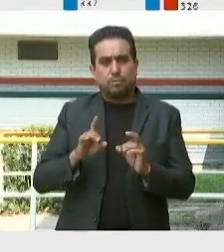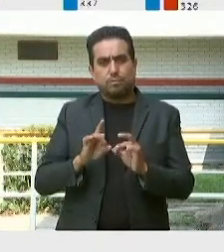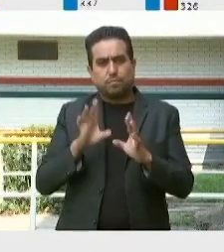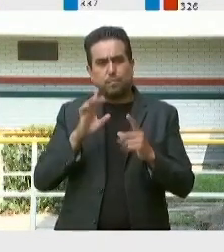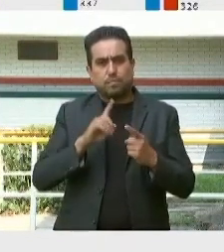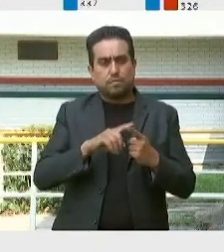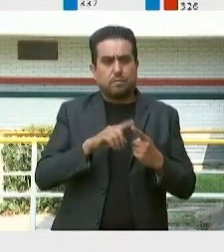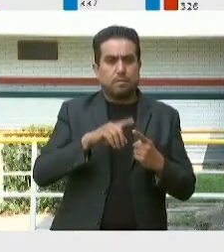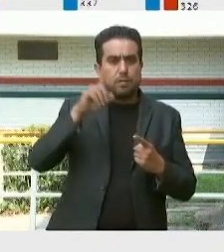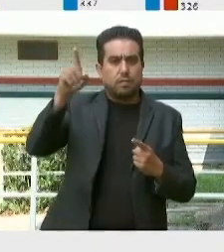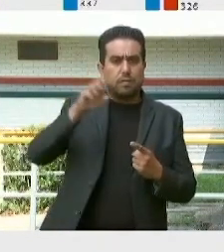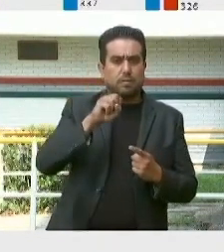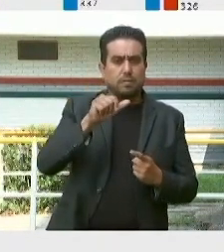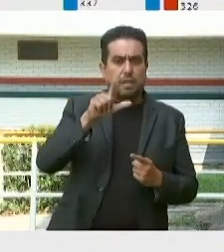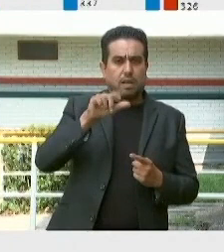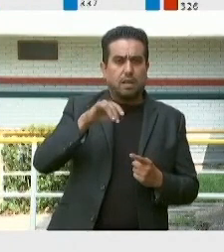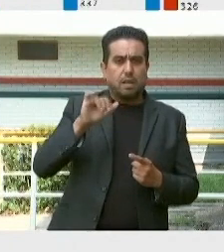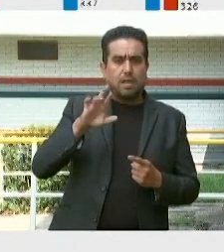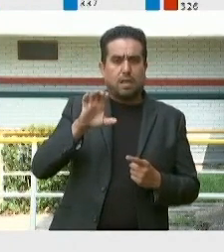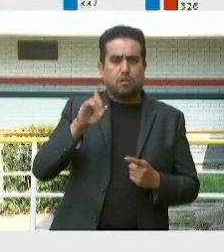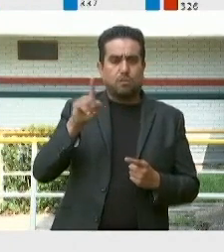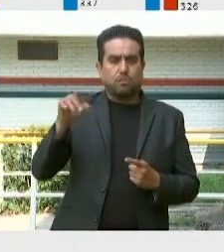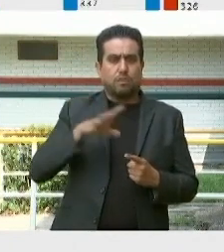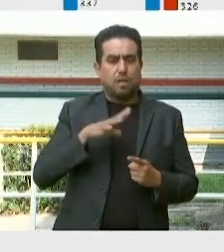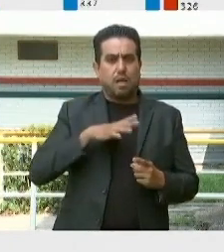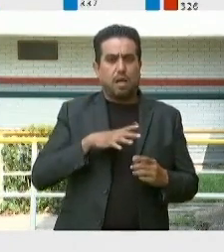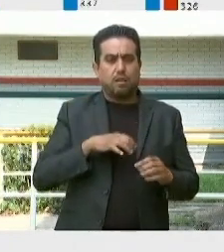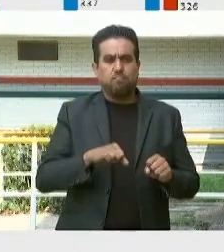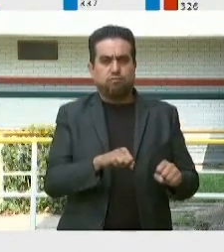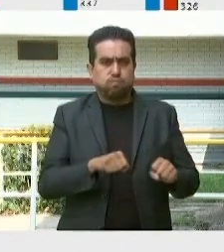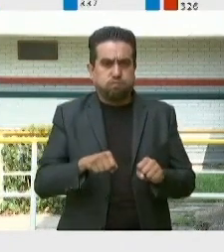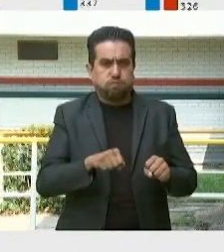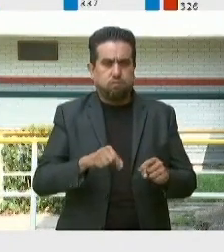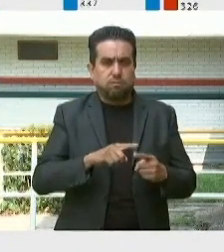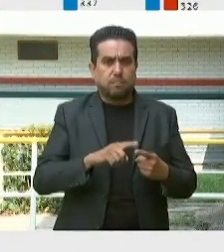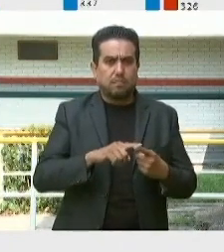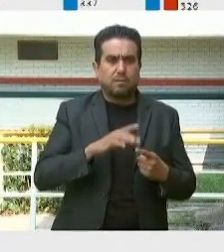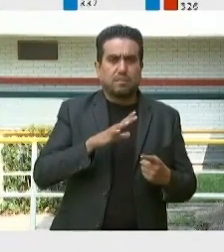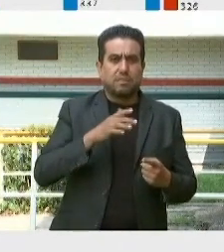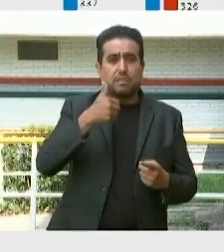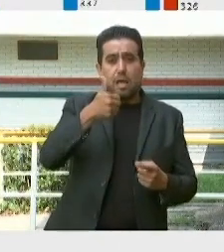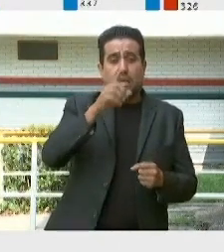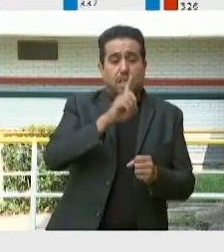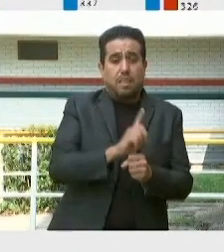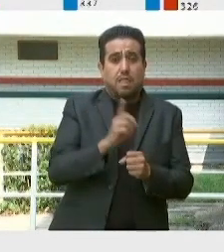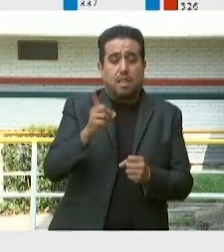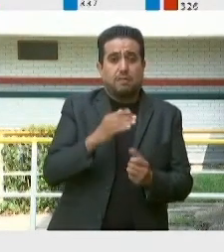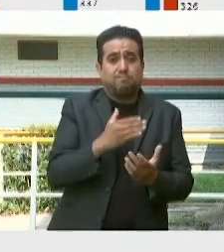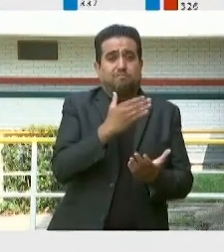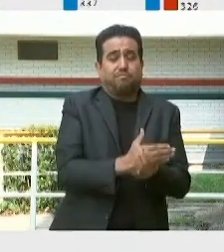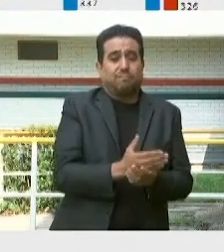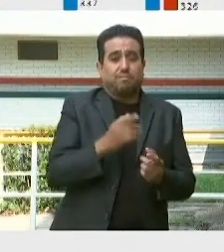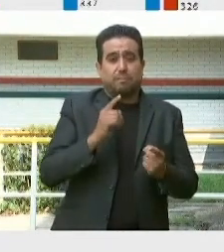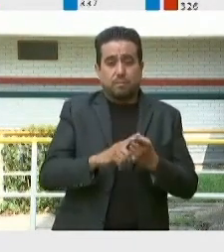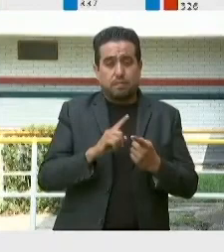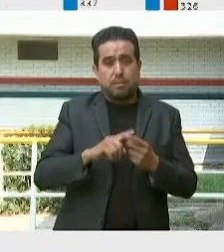del sismo en salina cruz que sacó la refinería casi seis días y